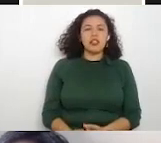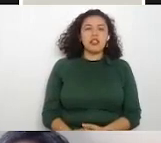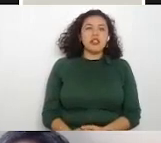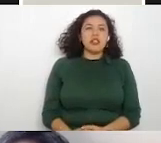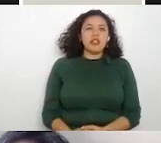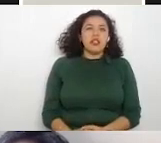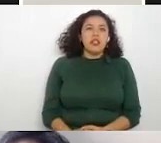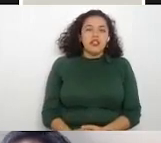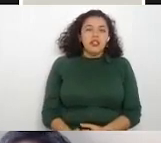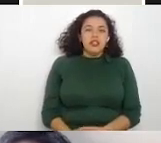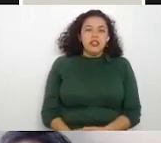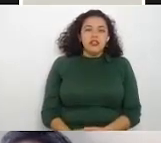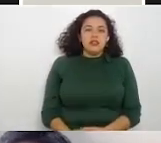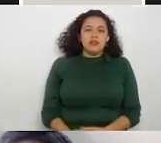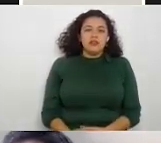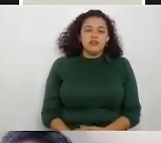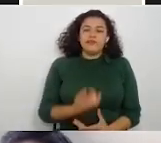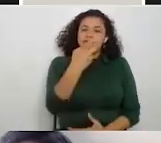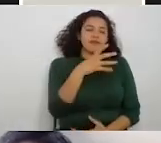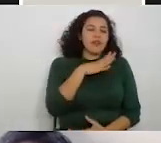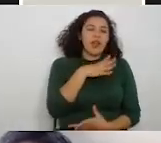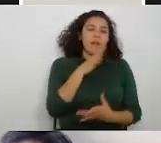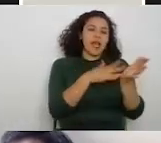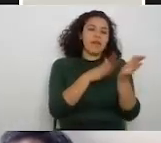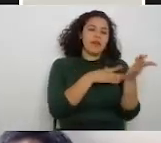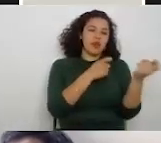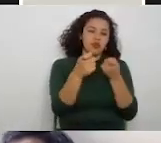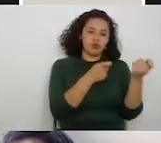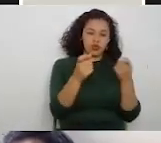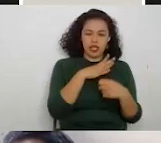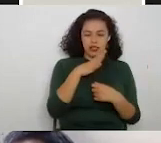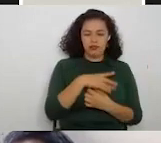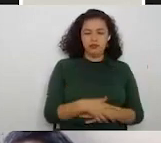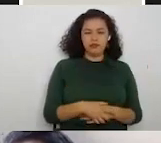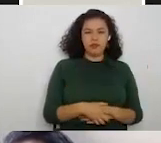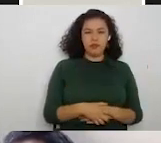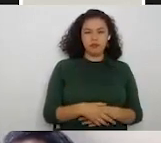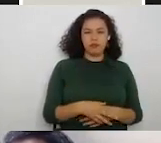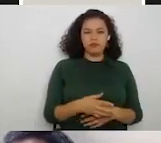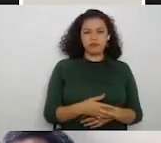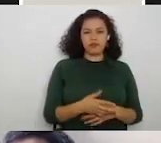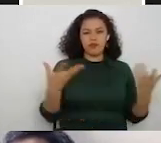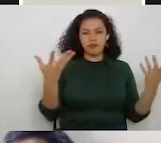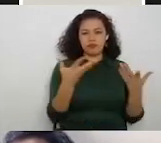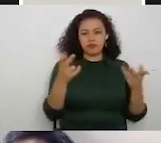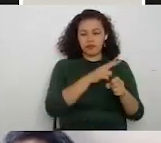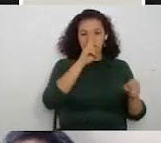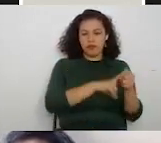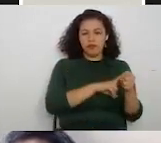Esto forma parte del control de documentos, y lo que normalmente se hace es,